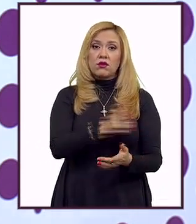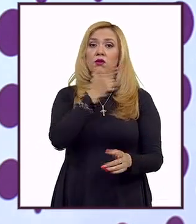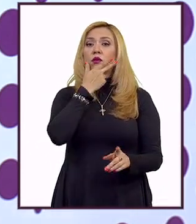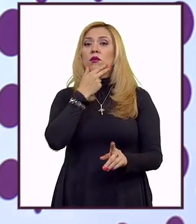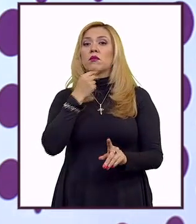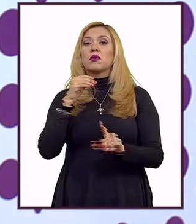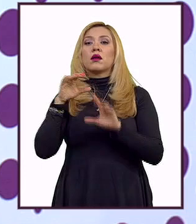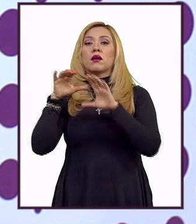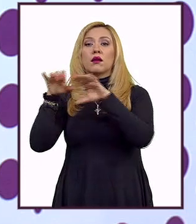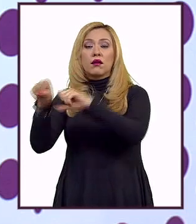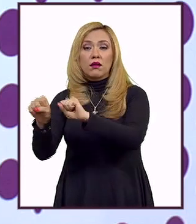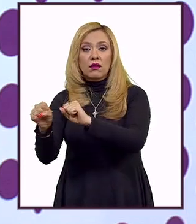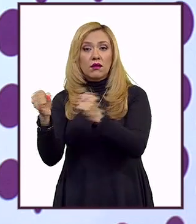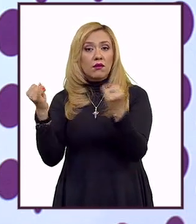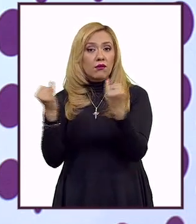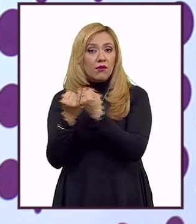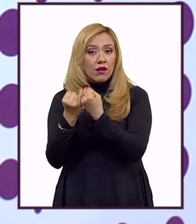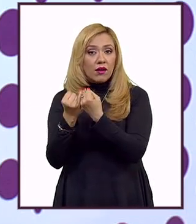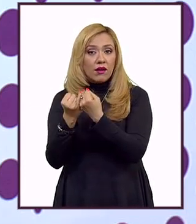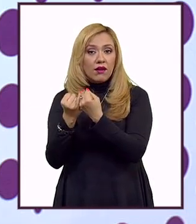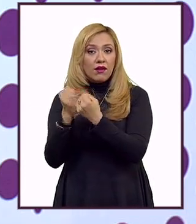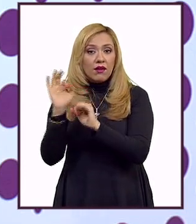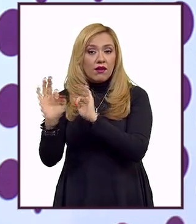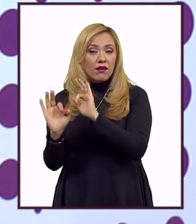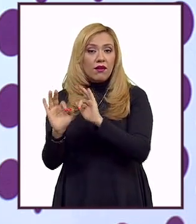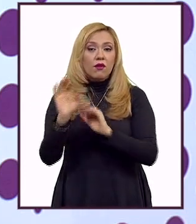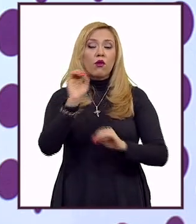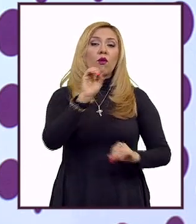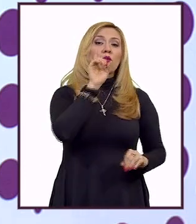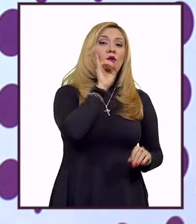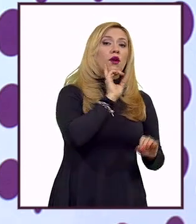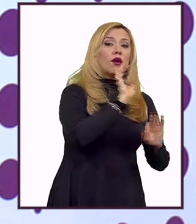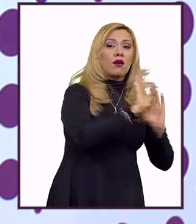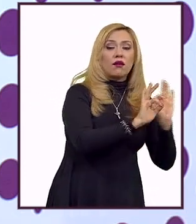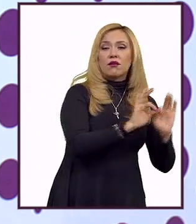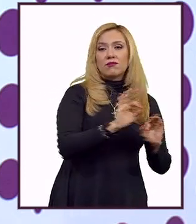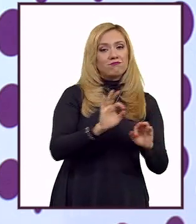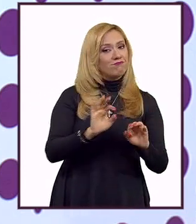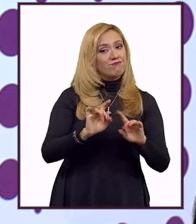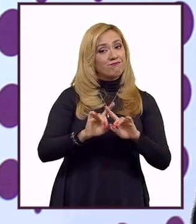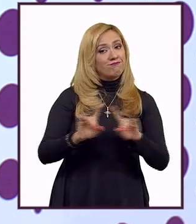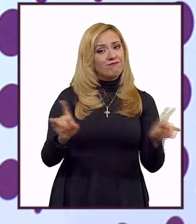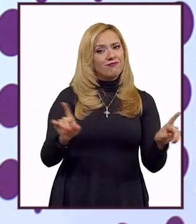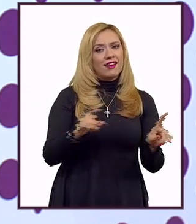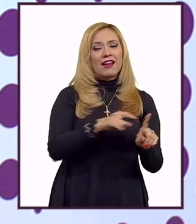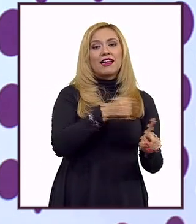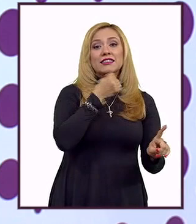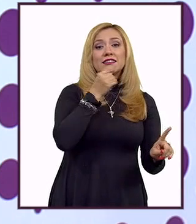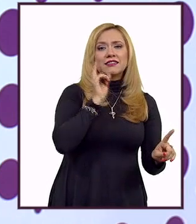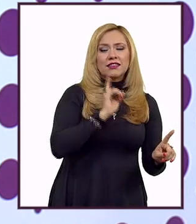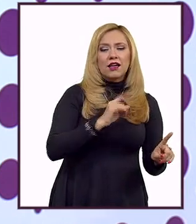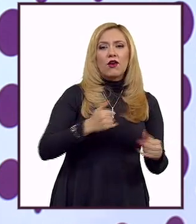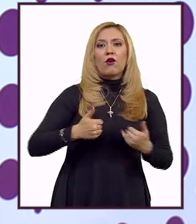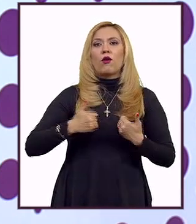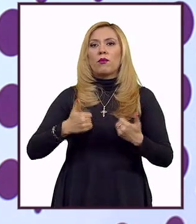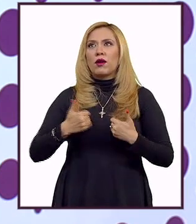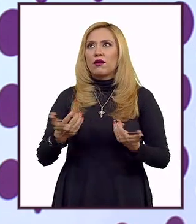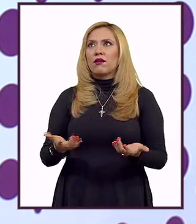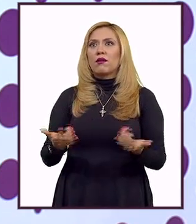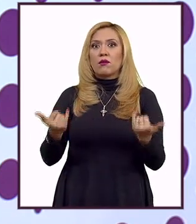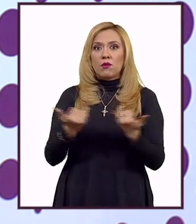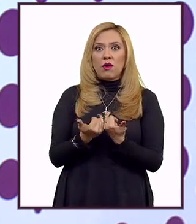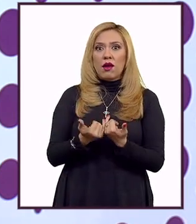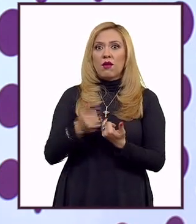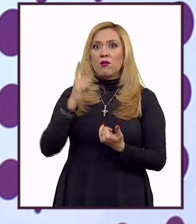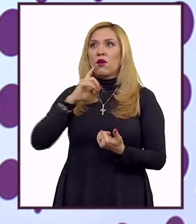hombre detenido no va a ser el mismo trato que va a tener una mujer o una niña o una adolescente que están siendo en cuestión de privación de libertad, no va a ser